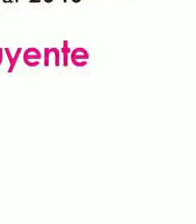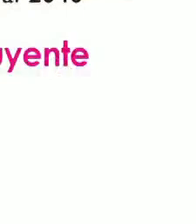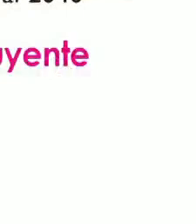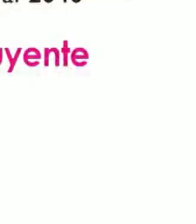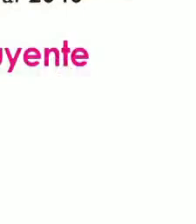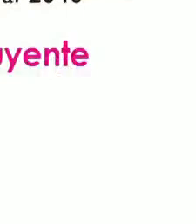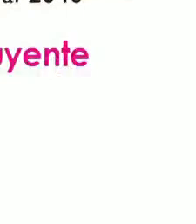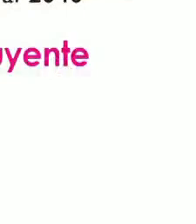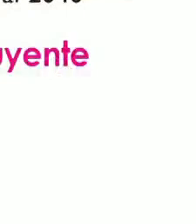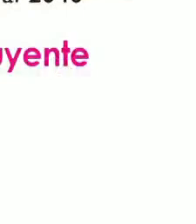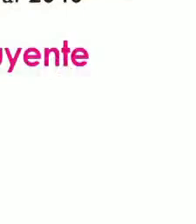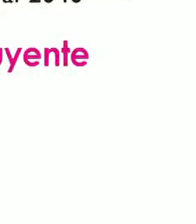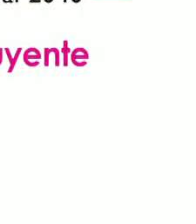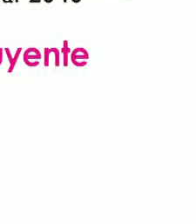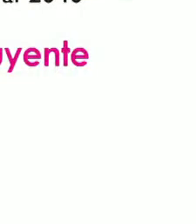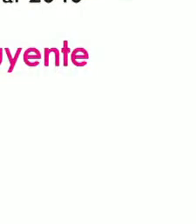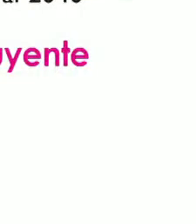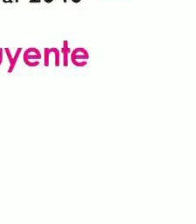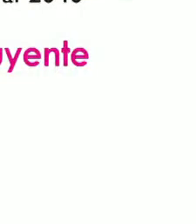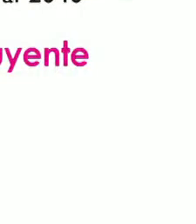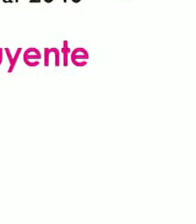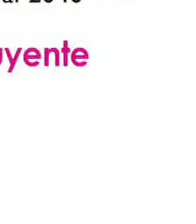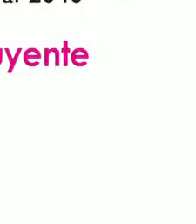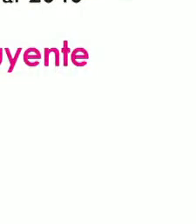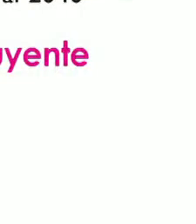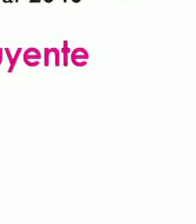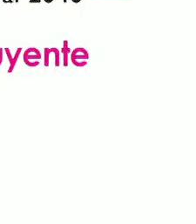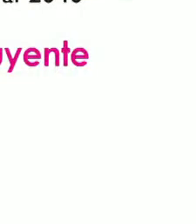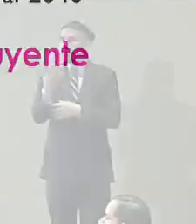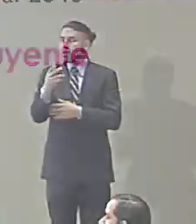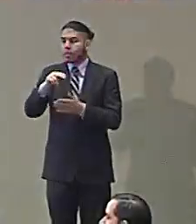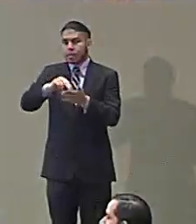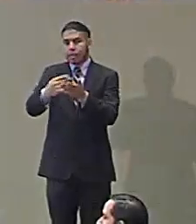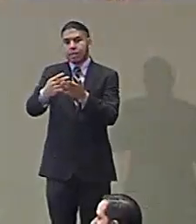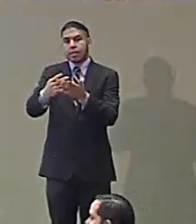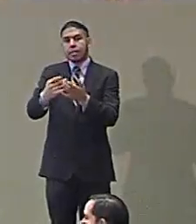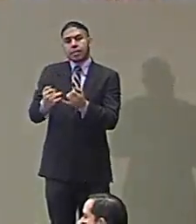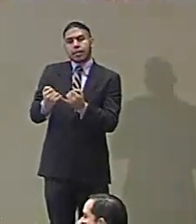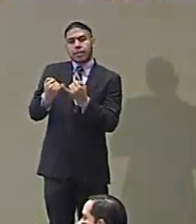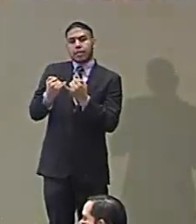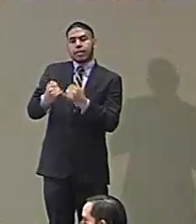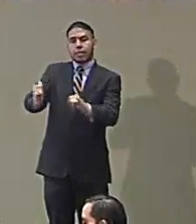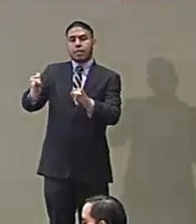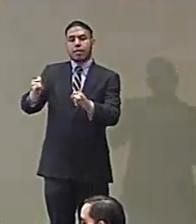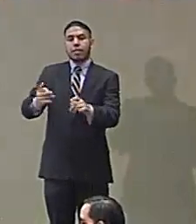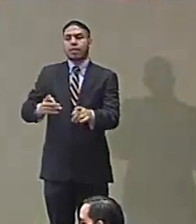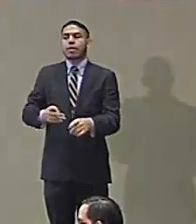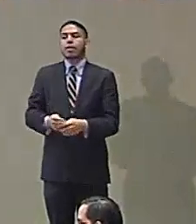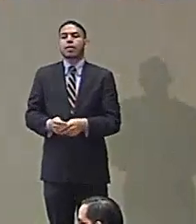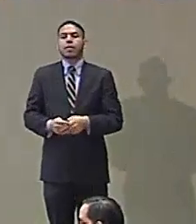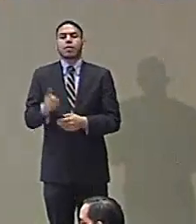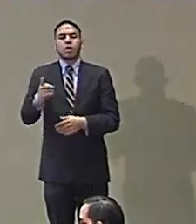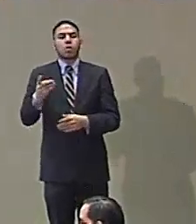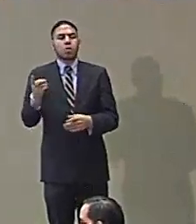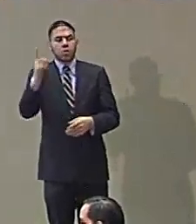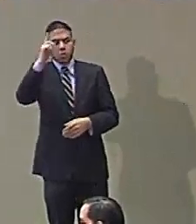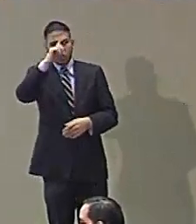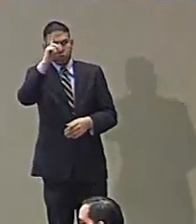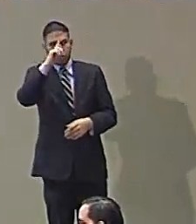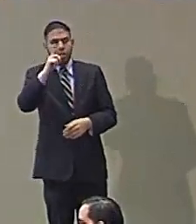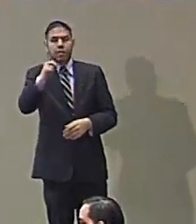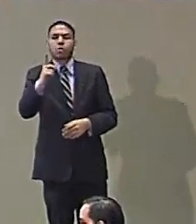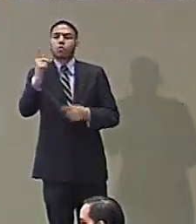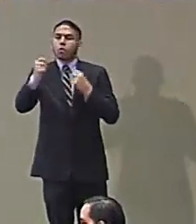solicitamos al secretario de turismo realice la declaratoria inaugural del segundo foro de consulta pública turismo es